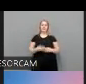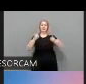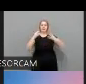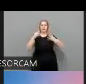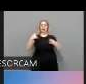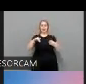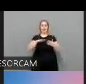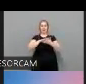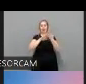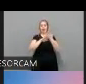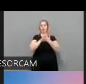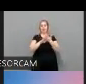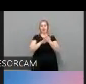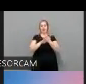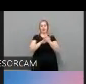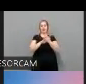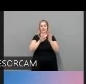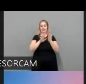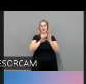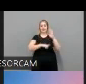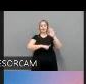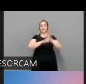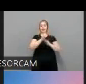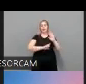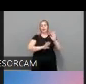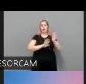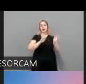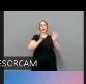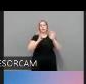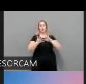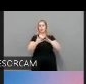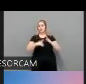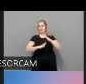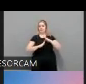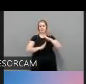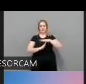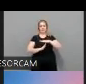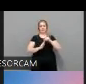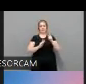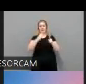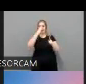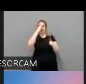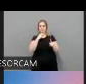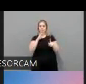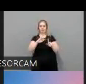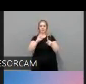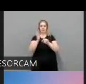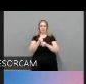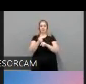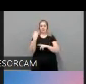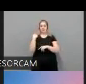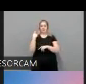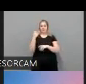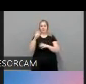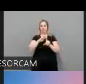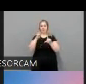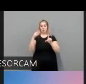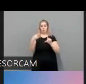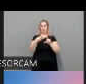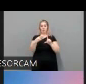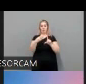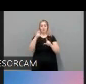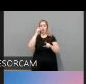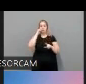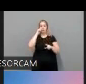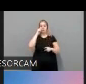paro de hablar de desarrollo evolutivo y paso a esta imagen que encontré hace un tiempo en la web de Autismo Jaén, porque creo que